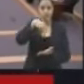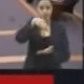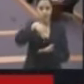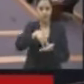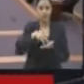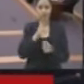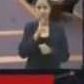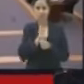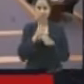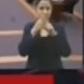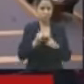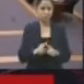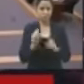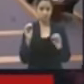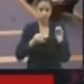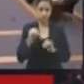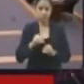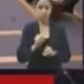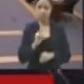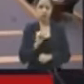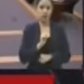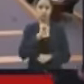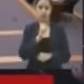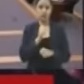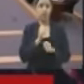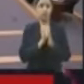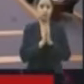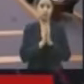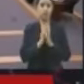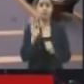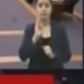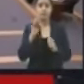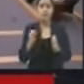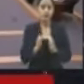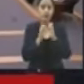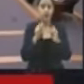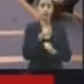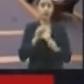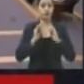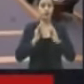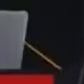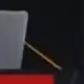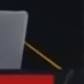y su partido, ahora no den los recursos para que se pueda llevar a cabo. A ver,